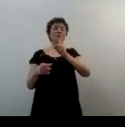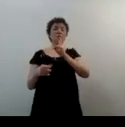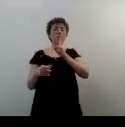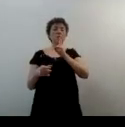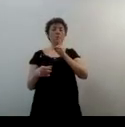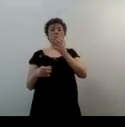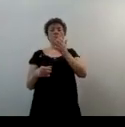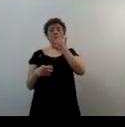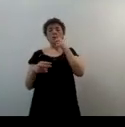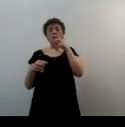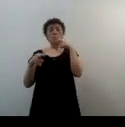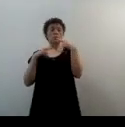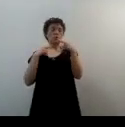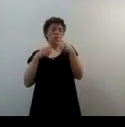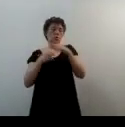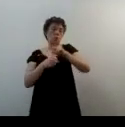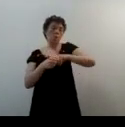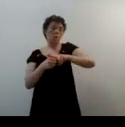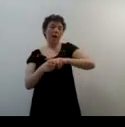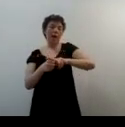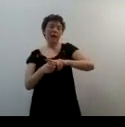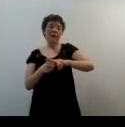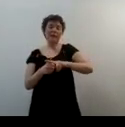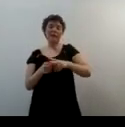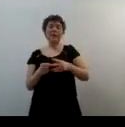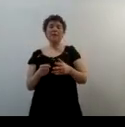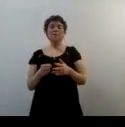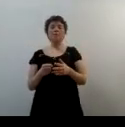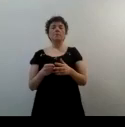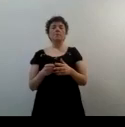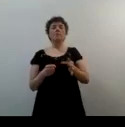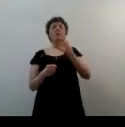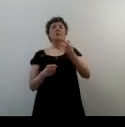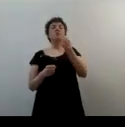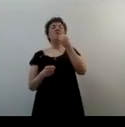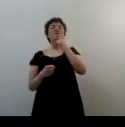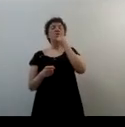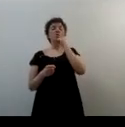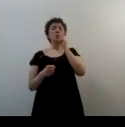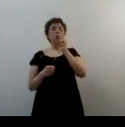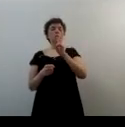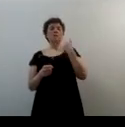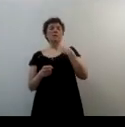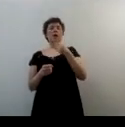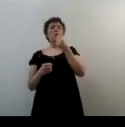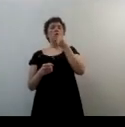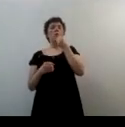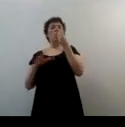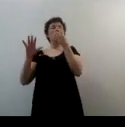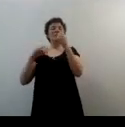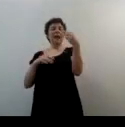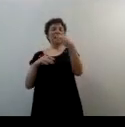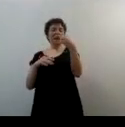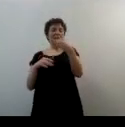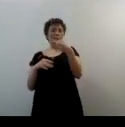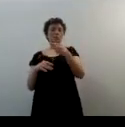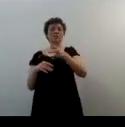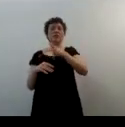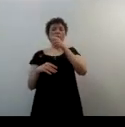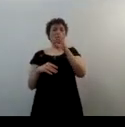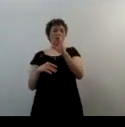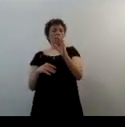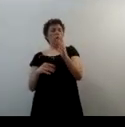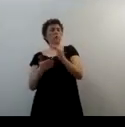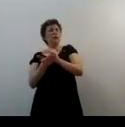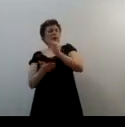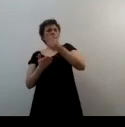por hacer algo como muy estándar, y una pieza de fruta grande, y como ya estoy comiendo 80 gramos de carbohidrato, que ya tengo que es una buena cantidad. Y esto,